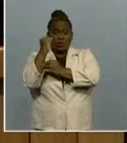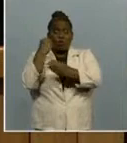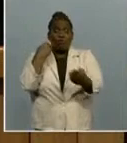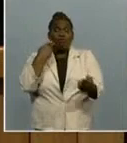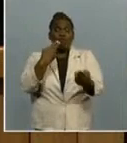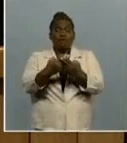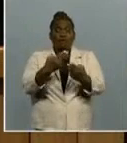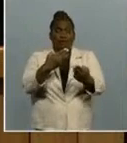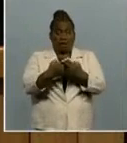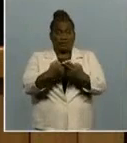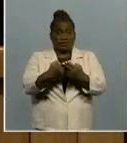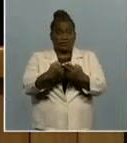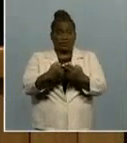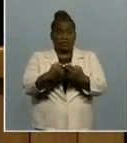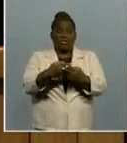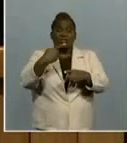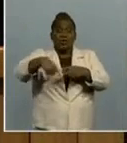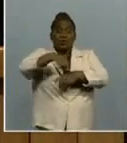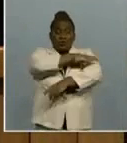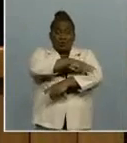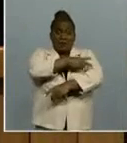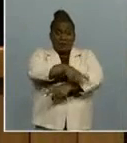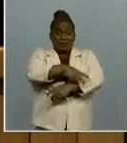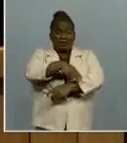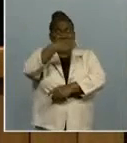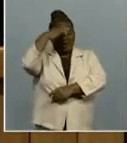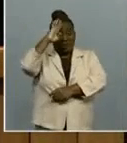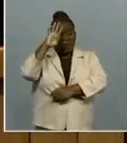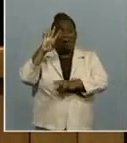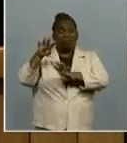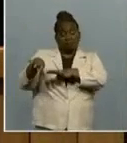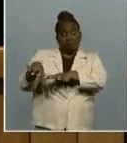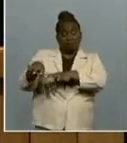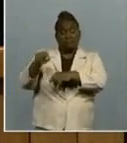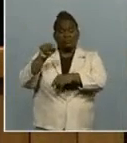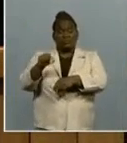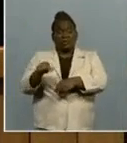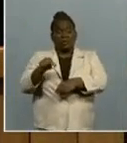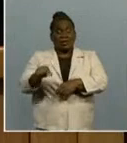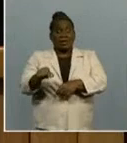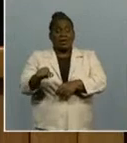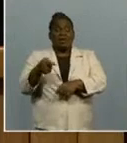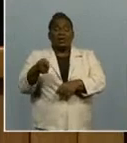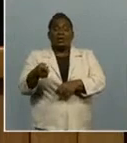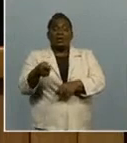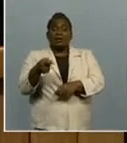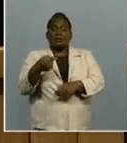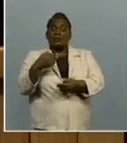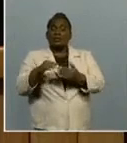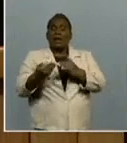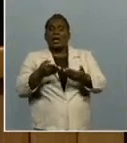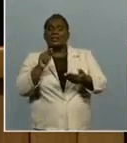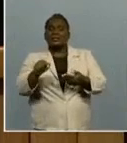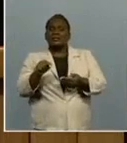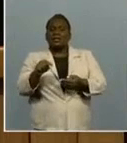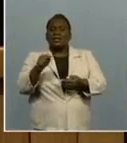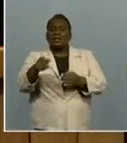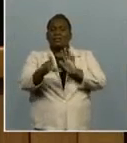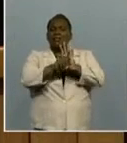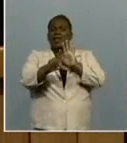hacia cuba con sabiduría condujo al debate que culmina en una trascendental actualización de la ley